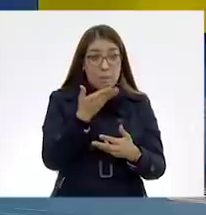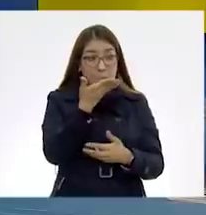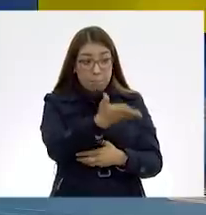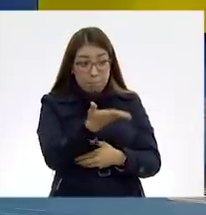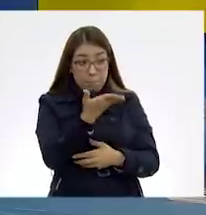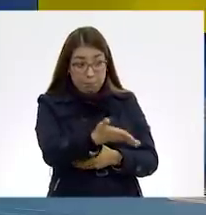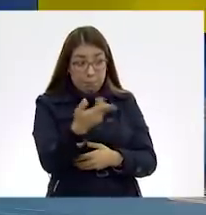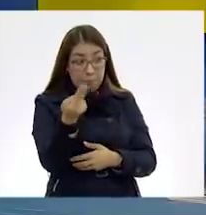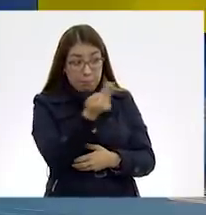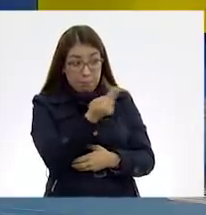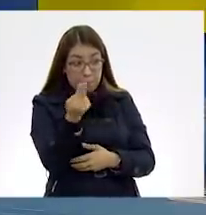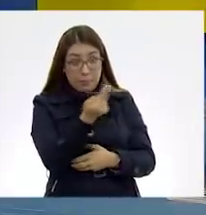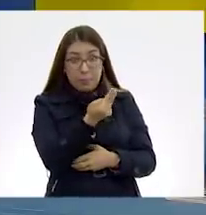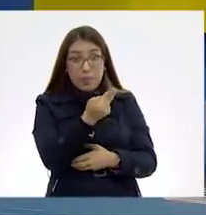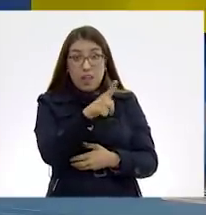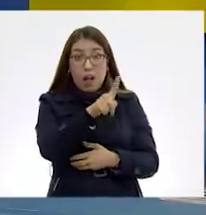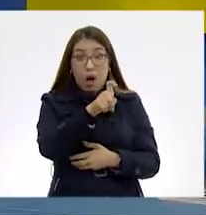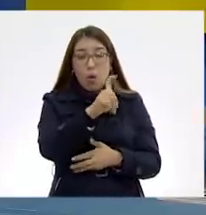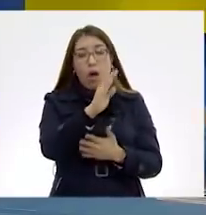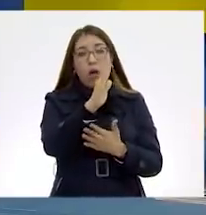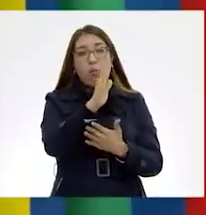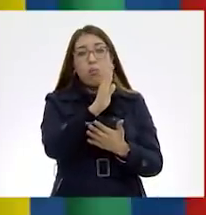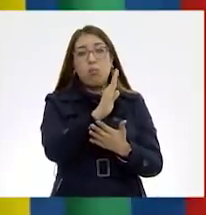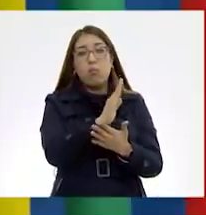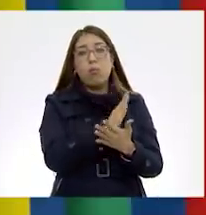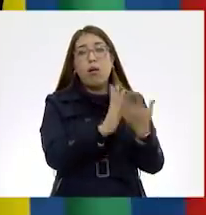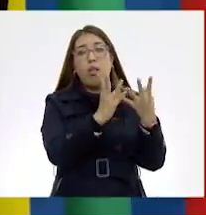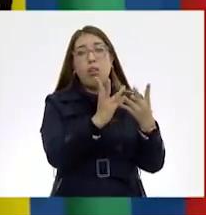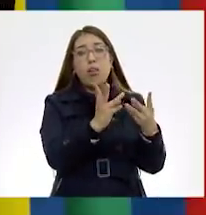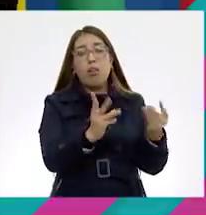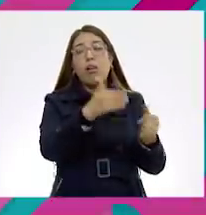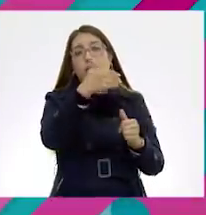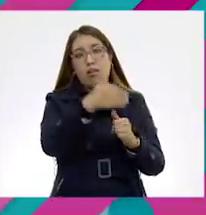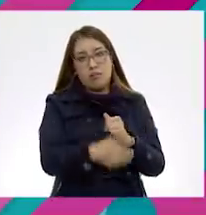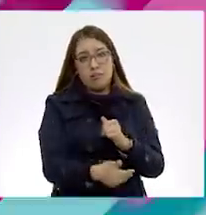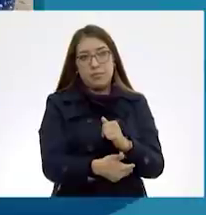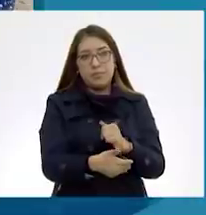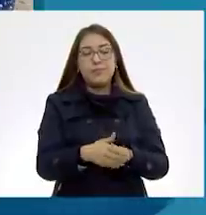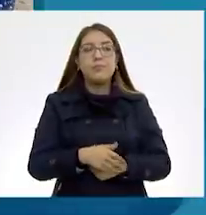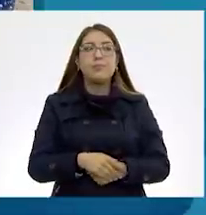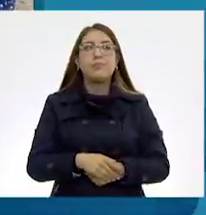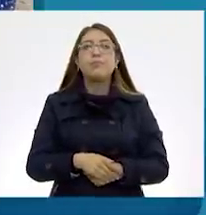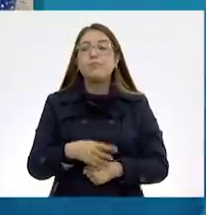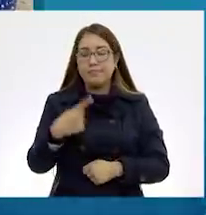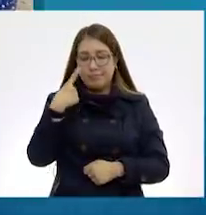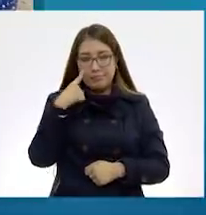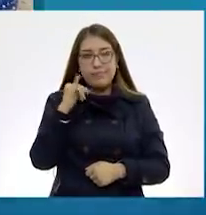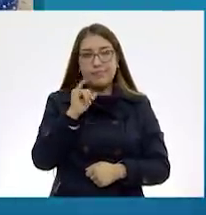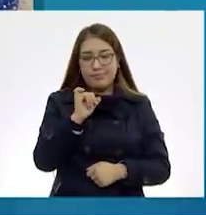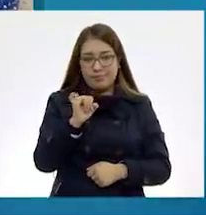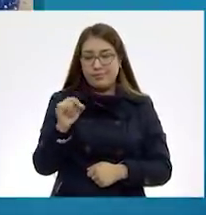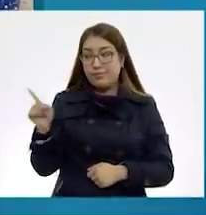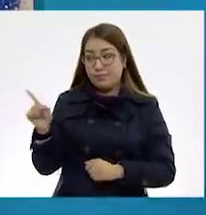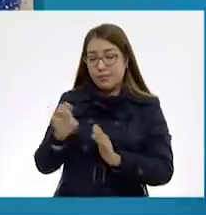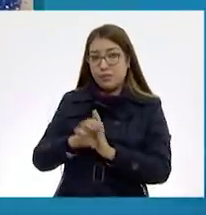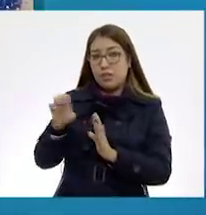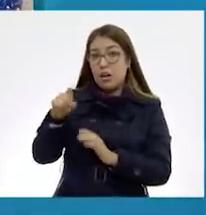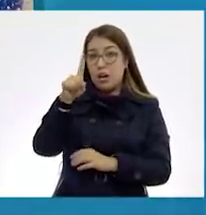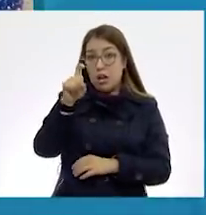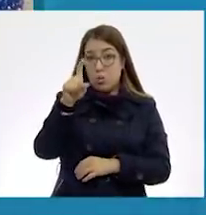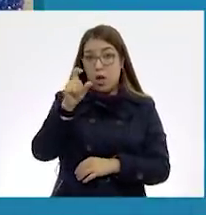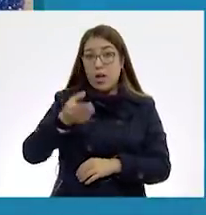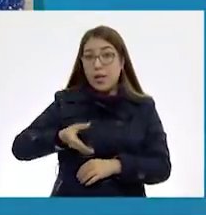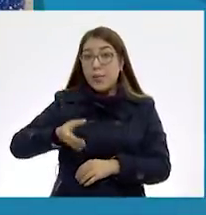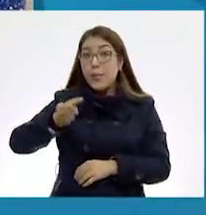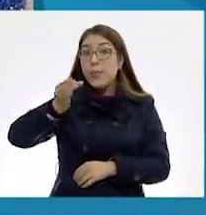menos disponibilidad de agua vamos a tener. Exactamente. Por ejemplo, el consumo de agua dulce es